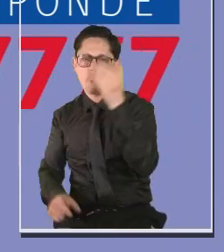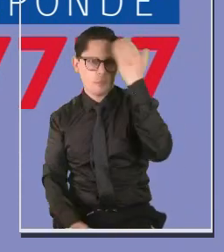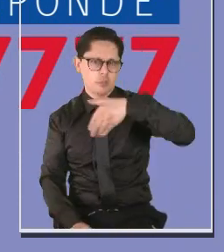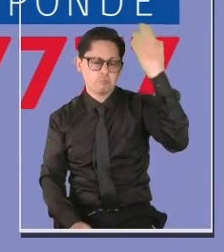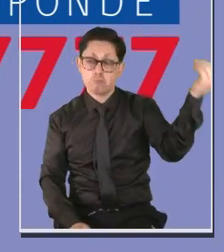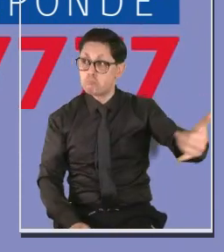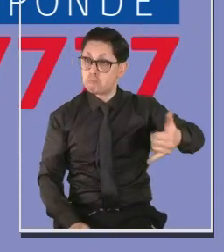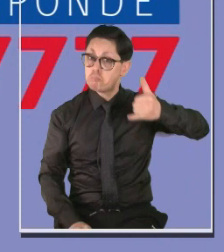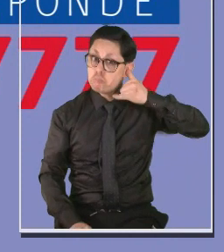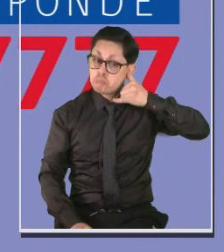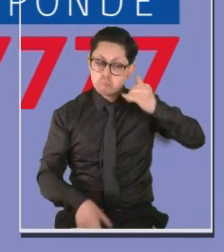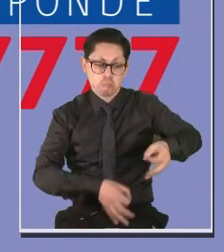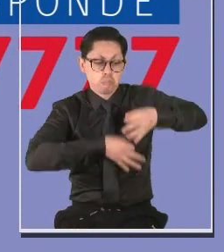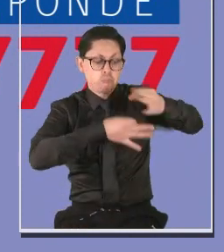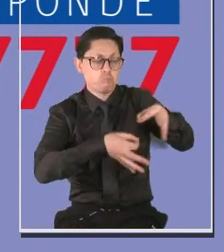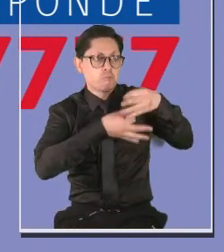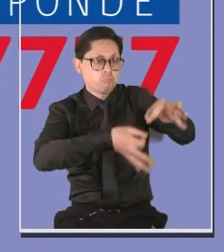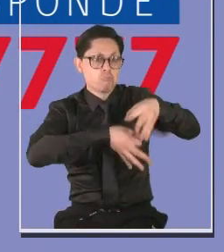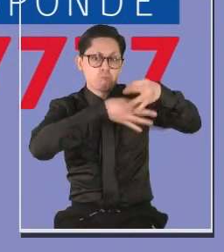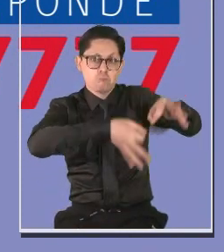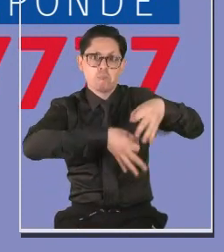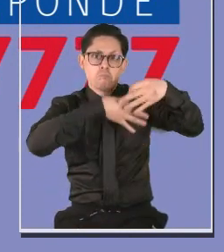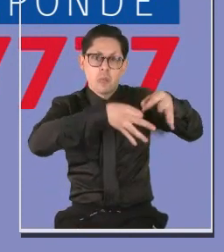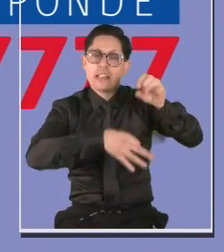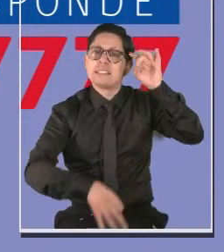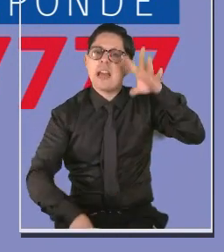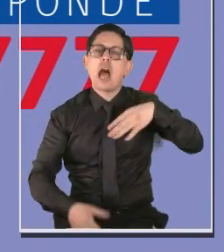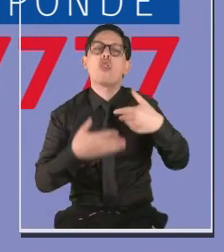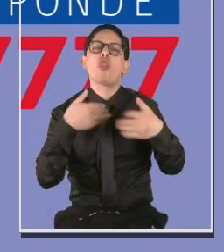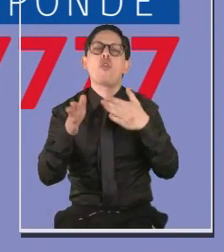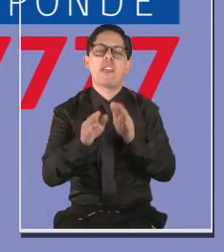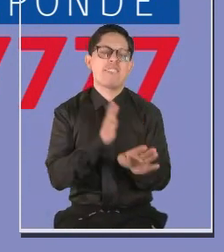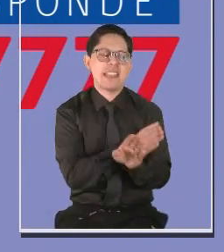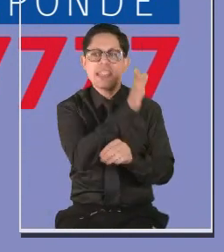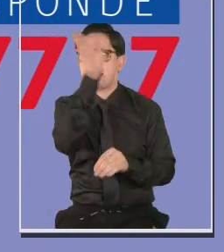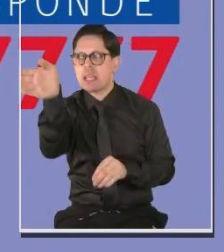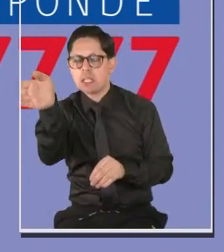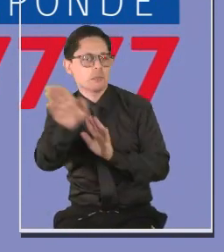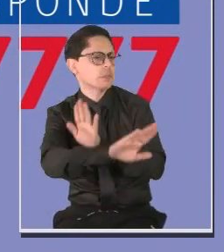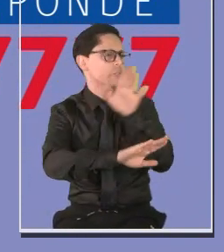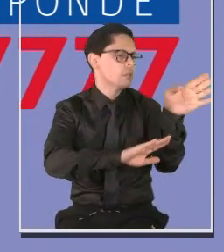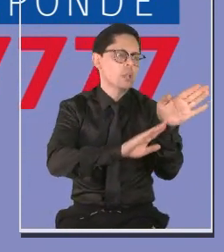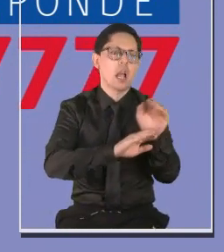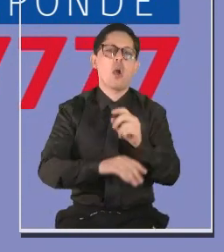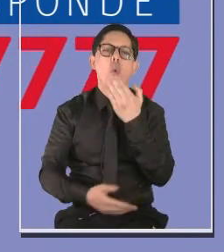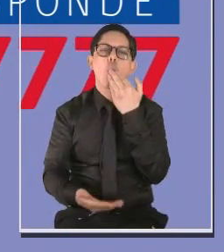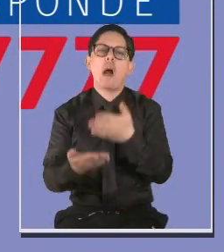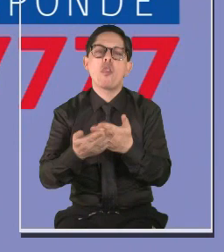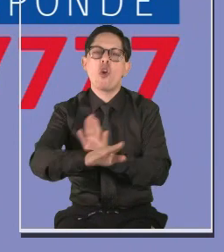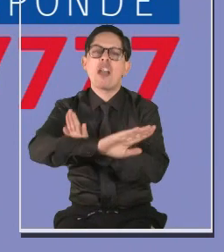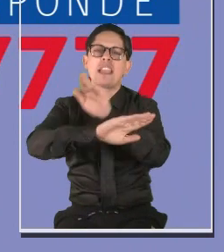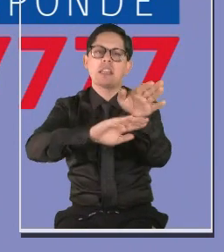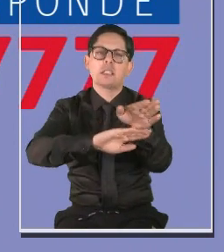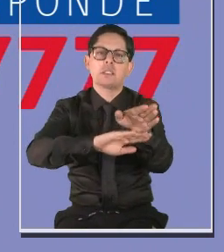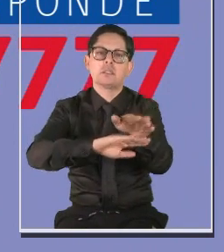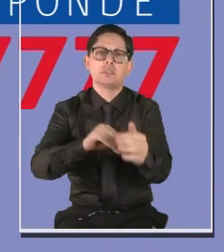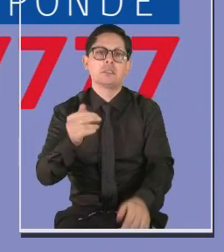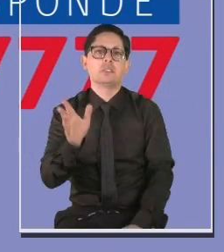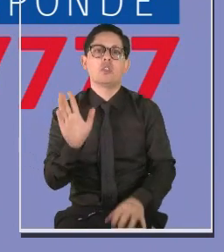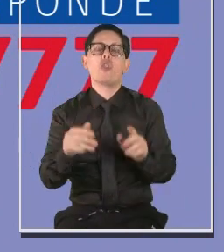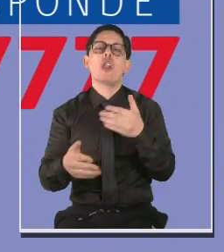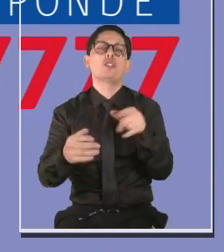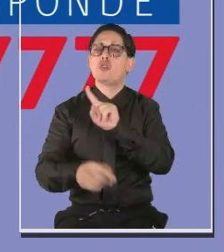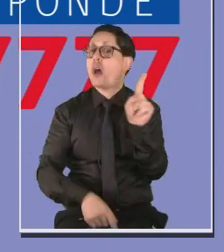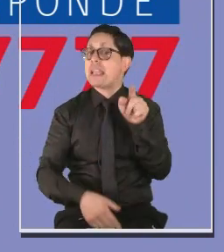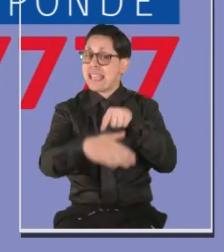contestarte y orientarte tanto para saber dónde acudir como para saber en qué momento ir y si no tienes que ir